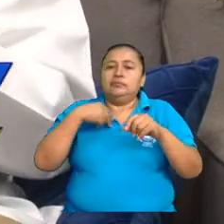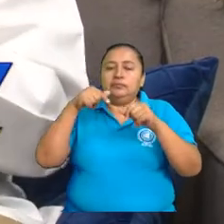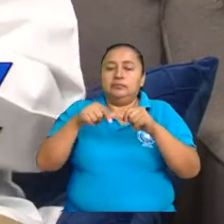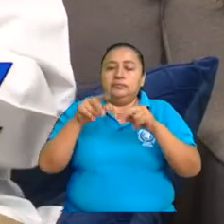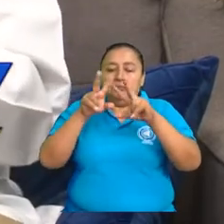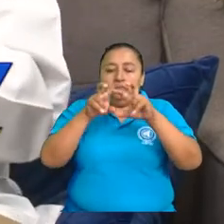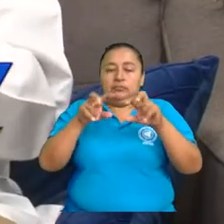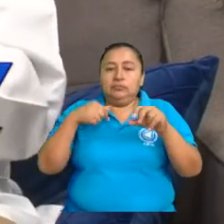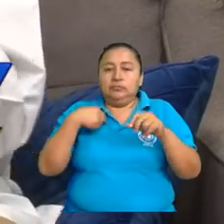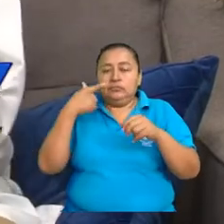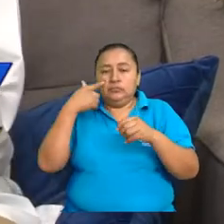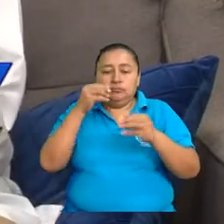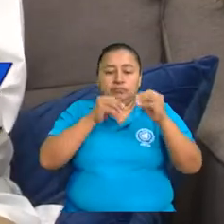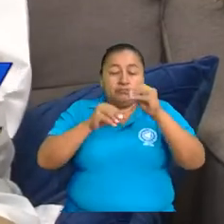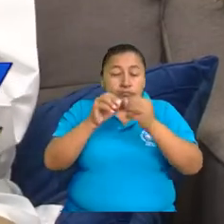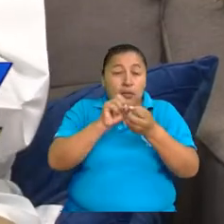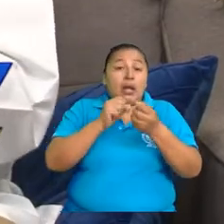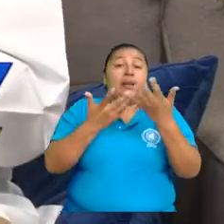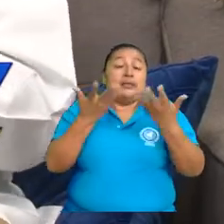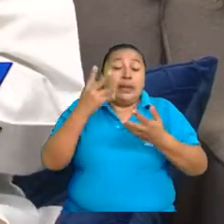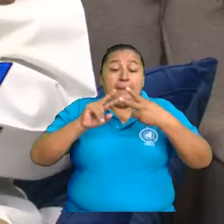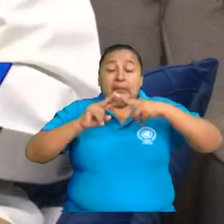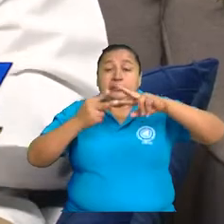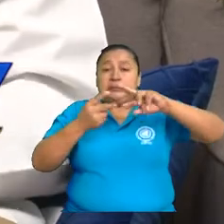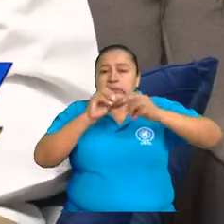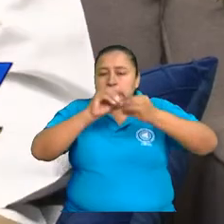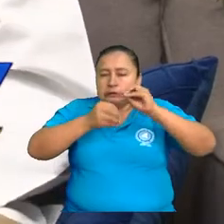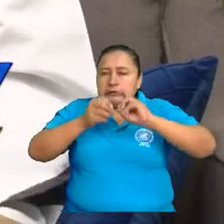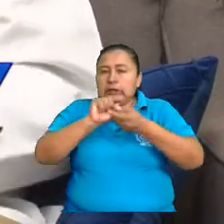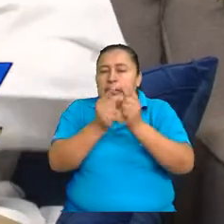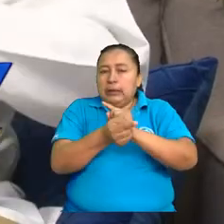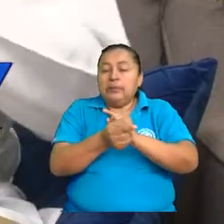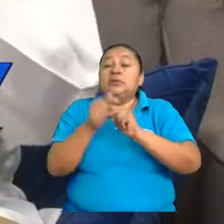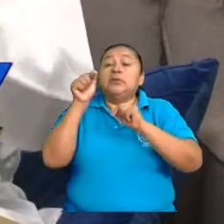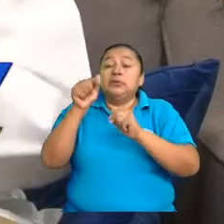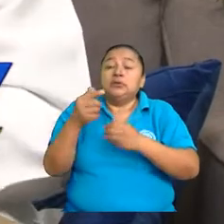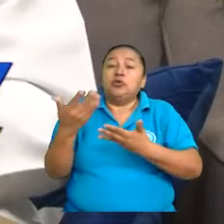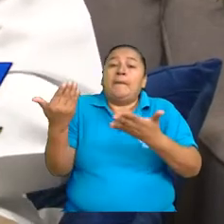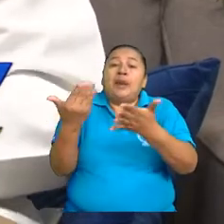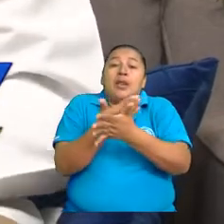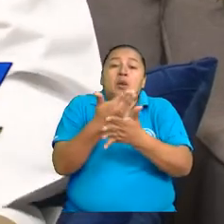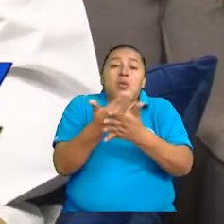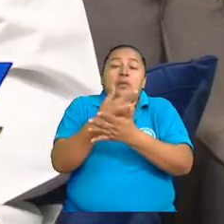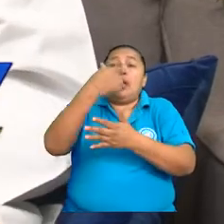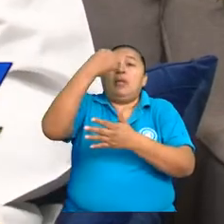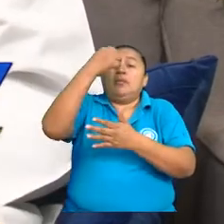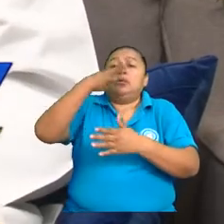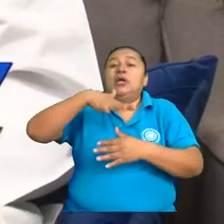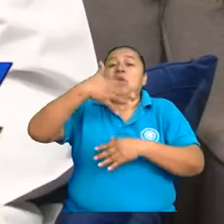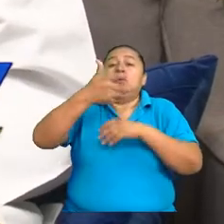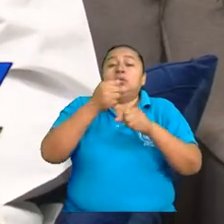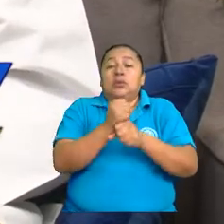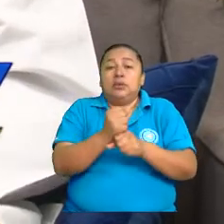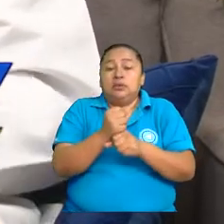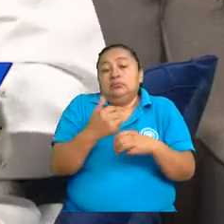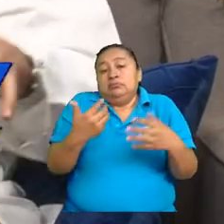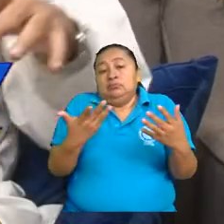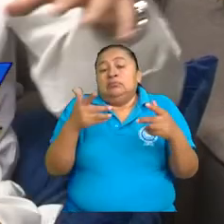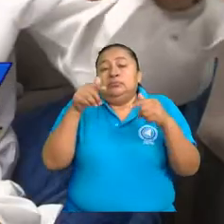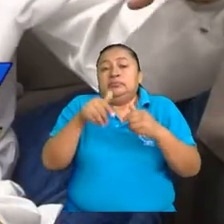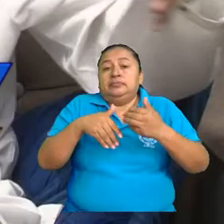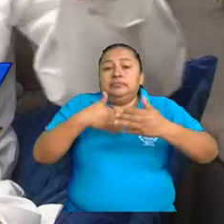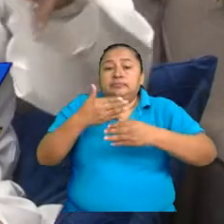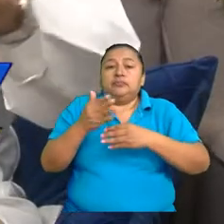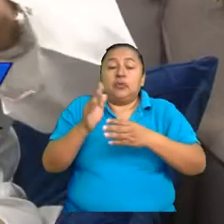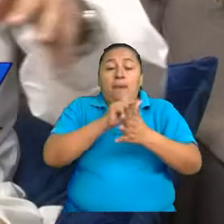se analizan modificaciones genéticas, que ese es el insumo para producir la nueva vacuna del año siguiente. Entonces,